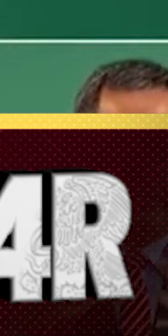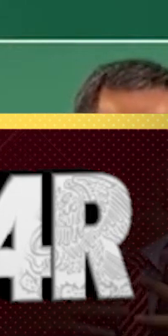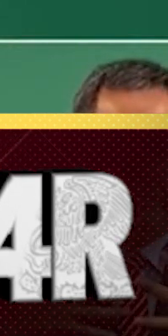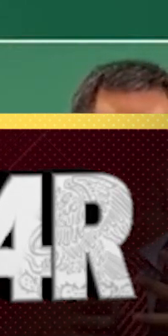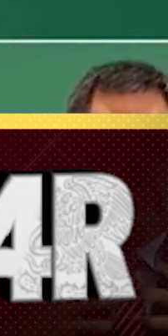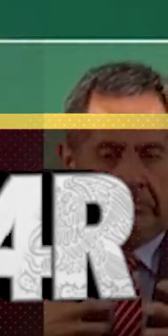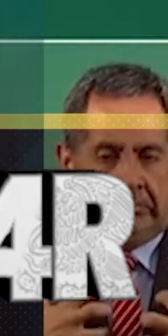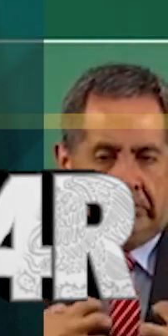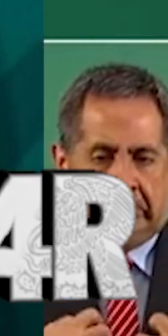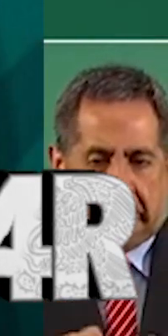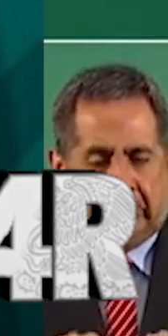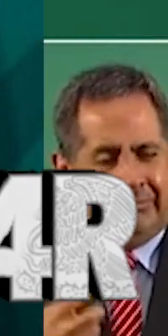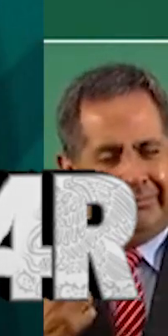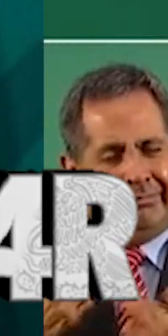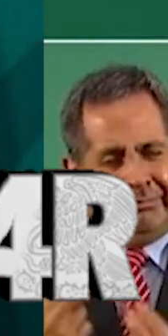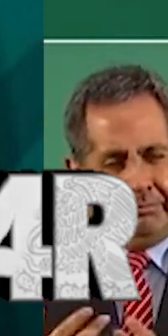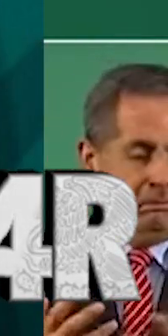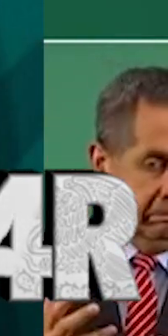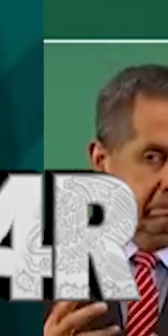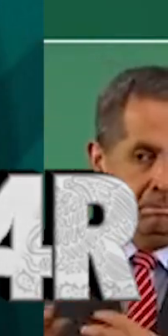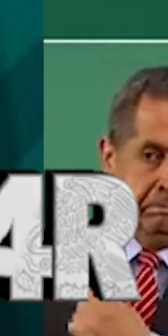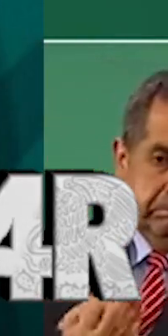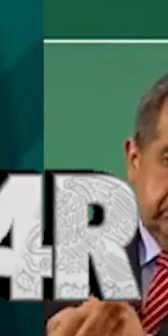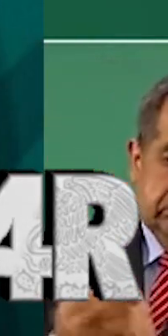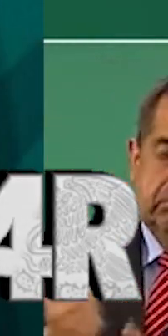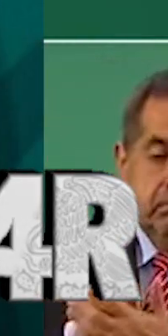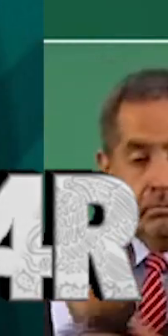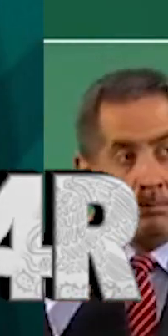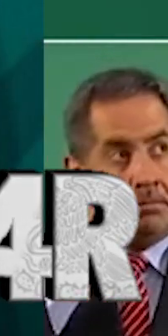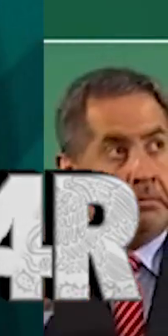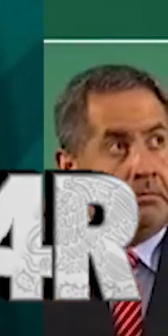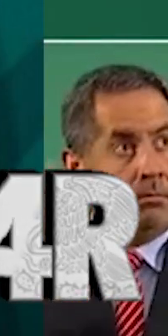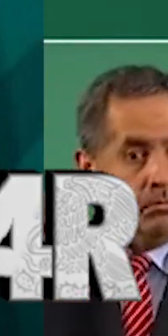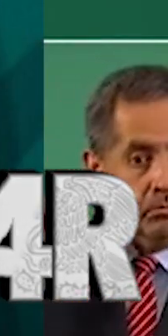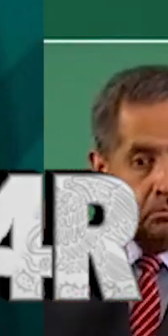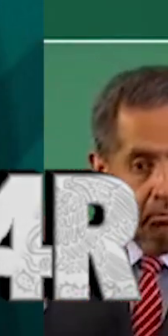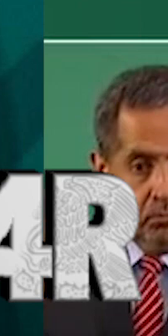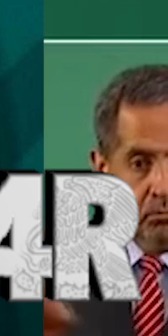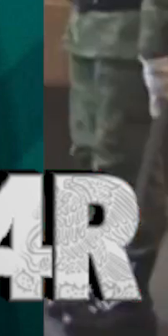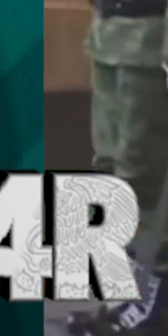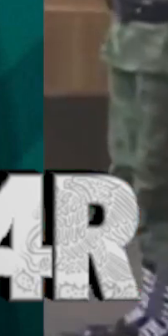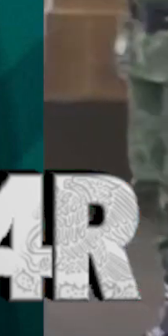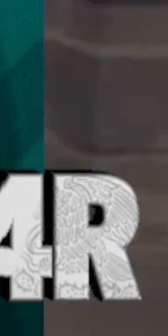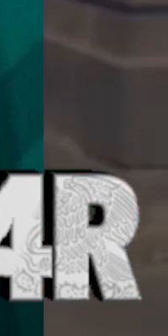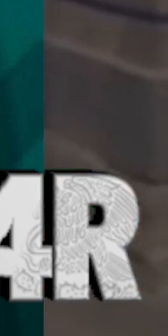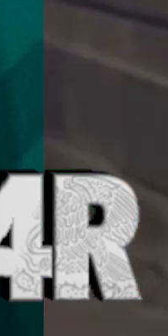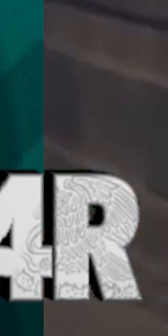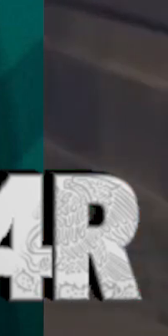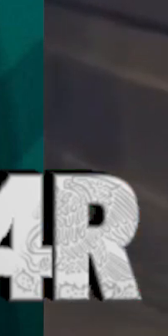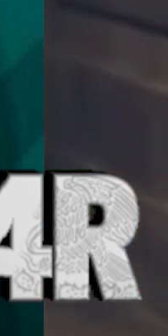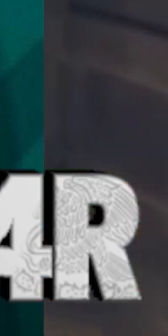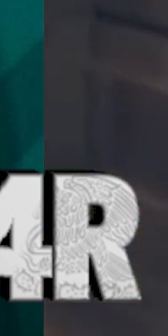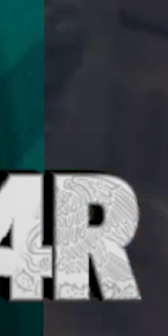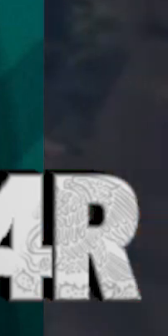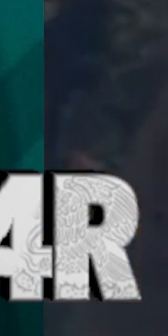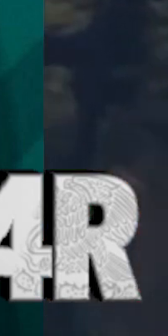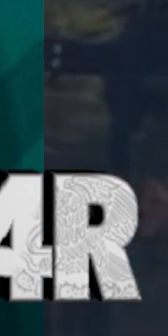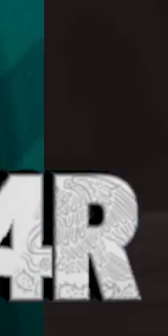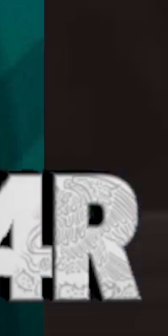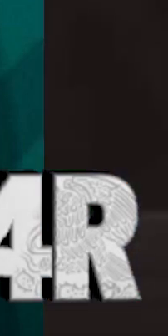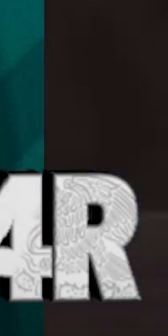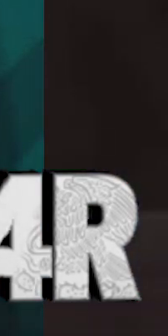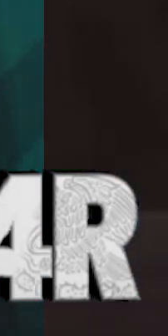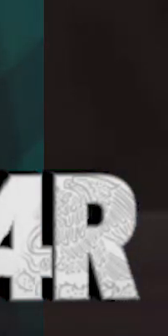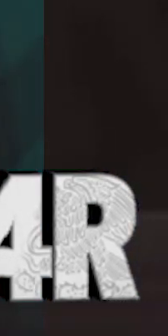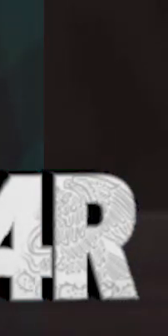ha regresado triunfalmente a la conferencia matutina y a las actividades públicas que lleva como presidente